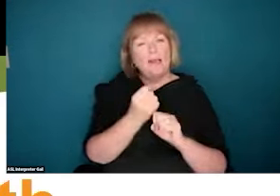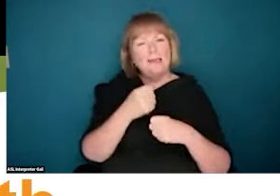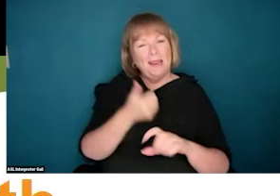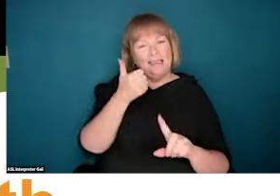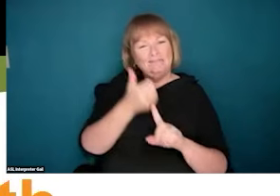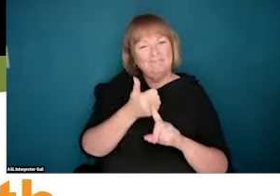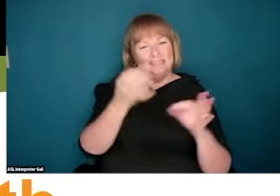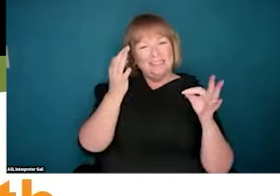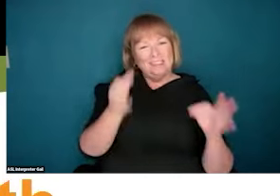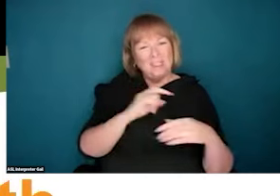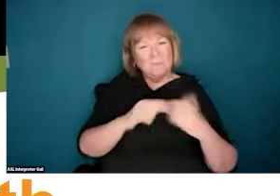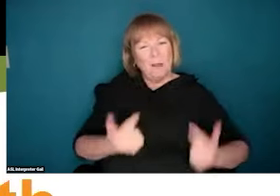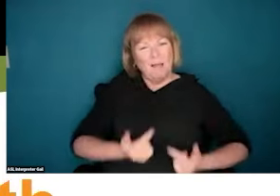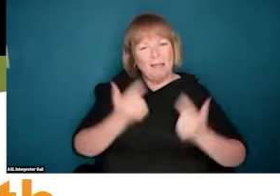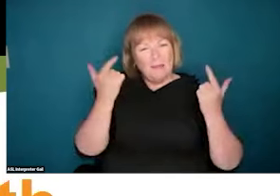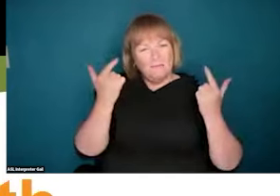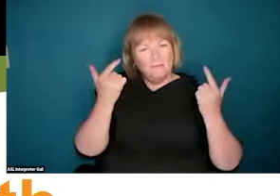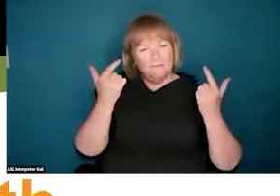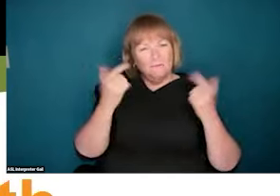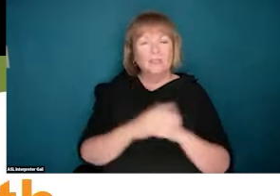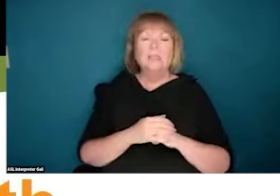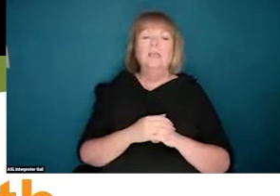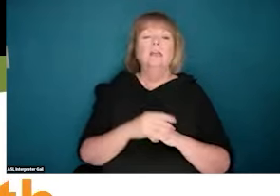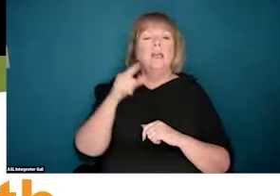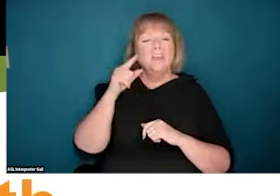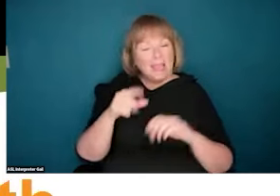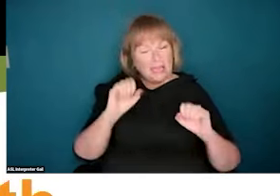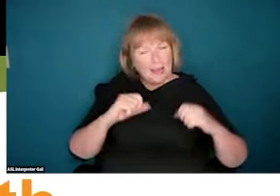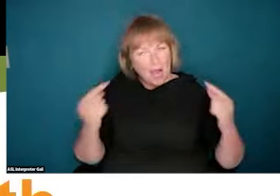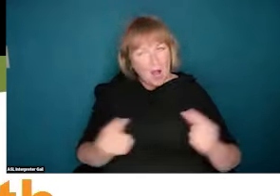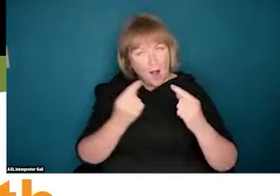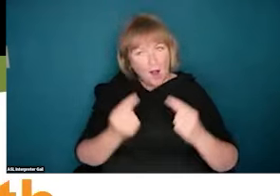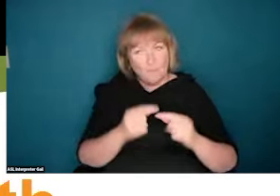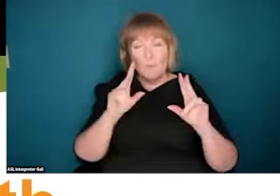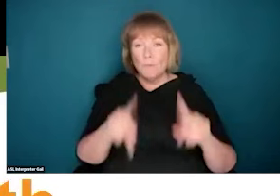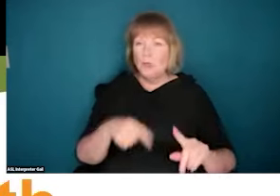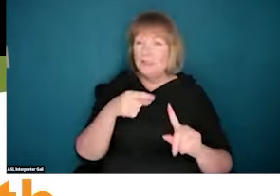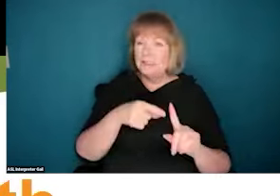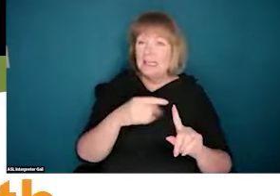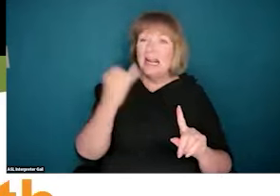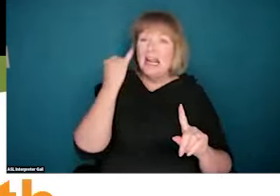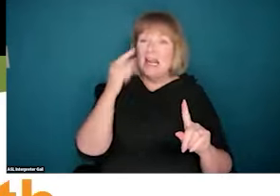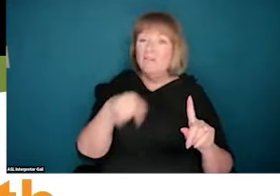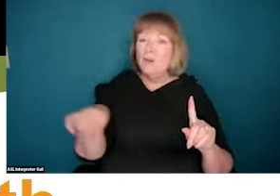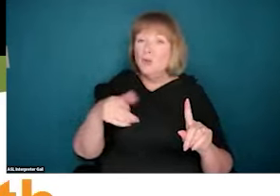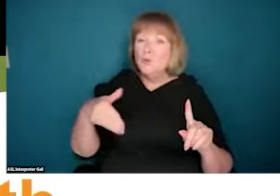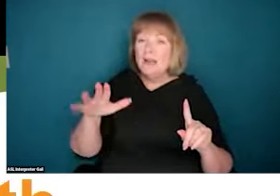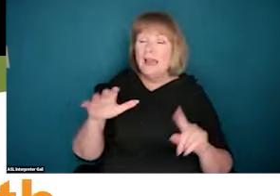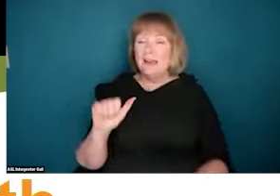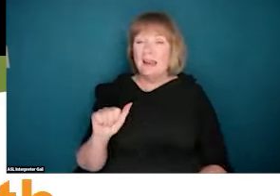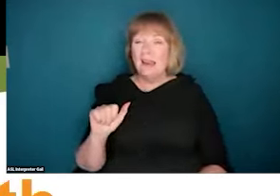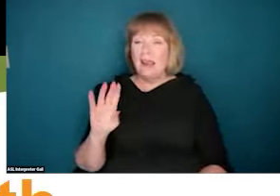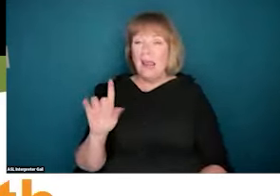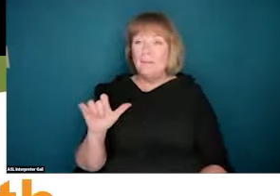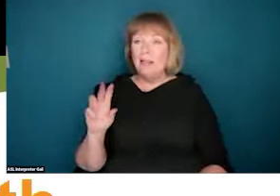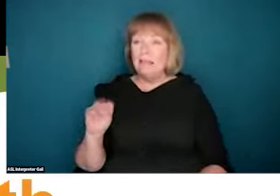estamos cómodos o acostumbrados a personas con discapacidades y no dejamos que las personas tomen sus propias